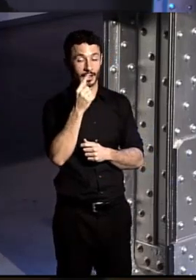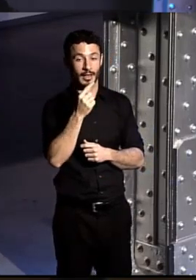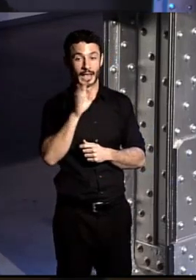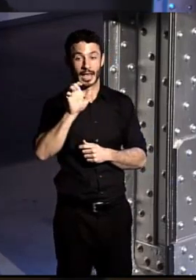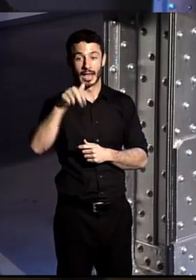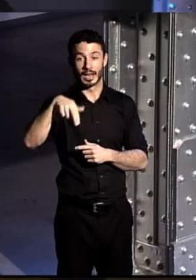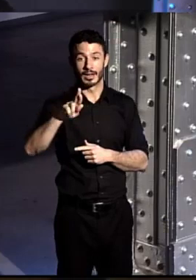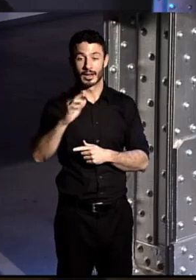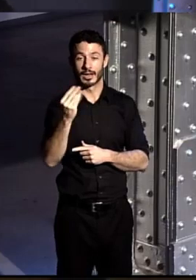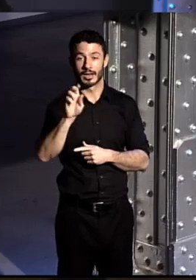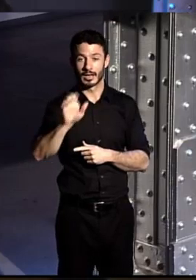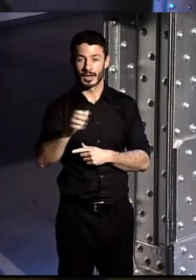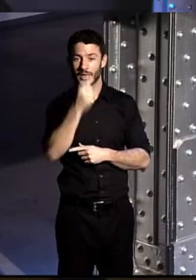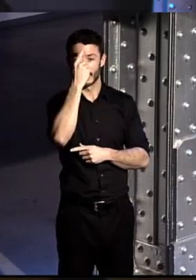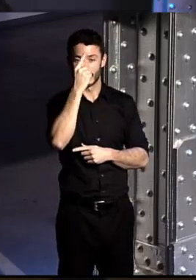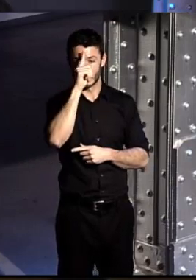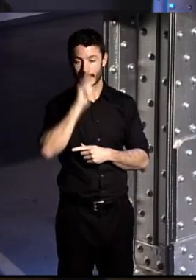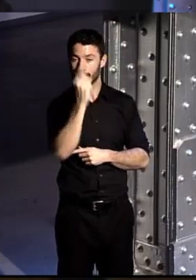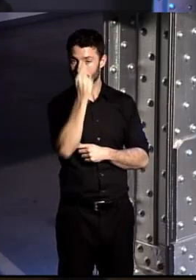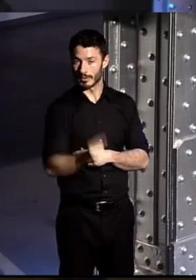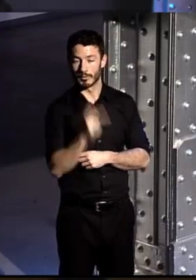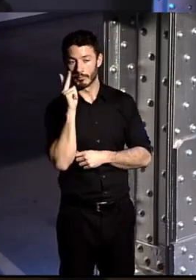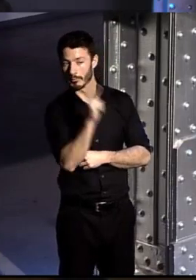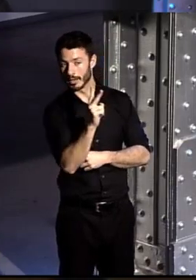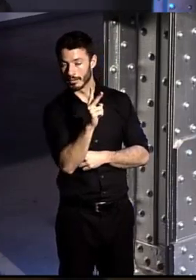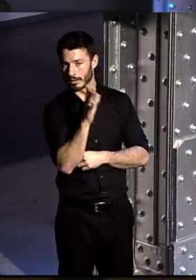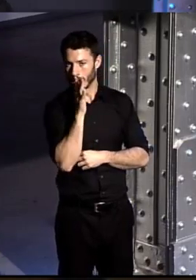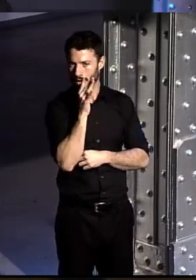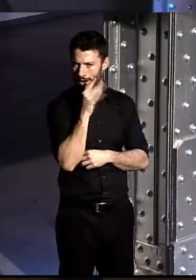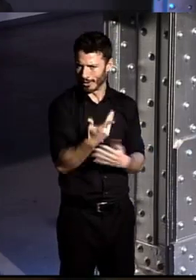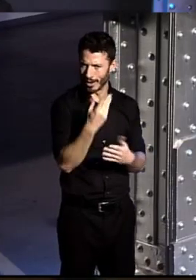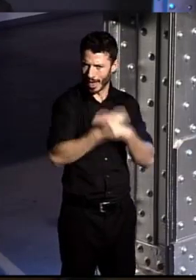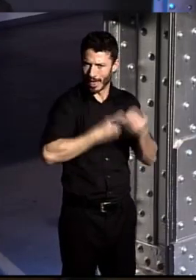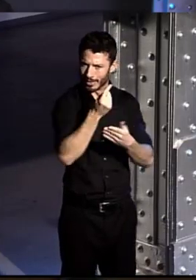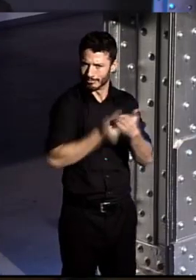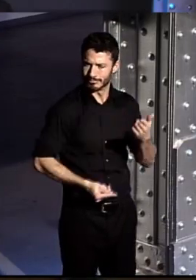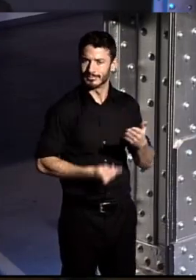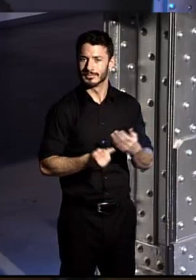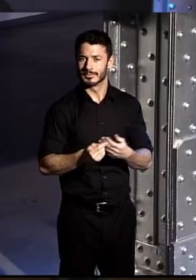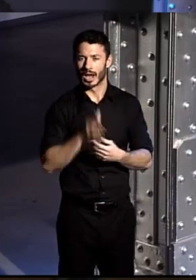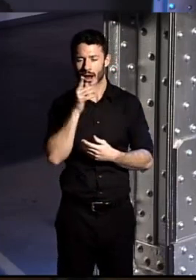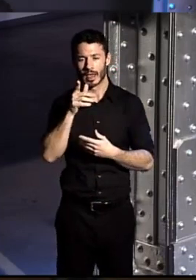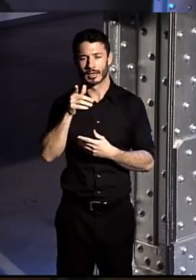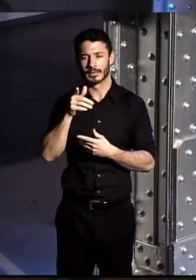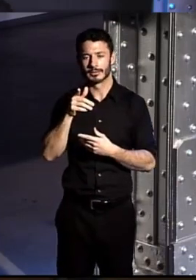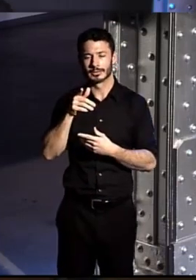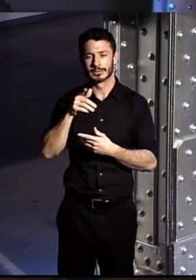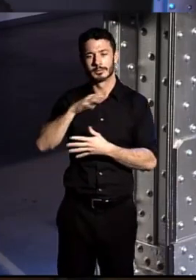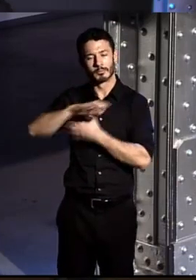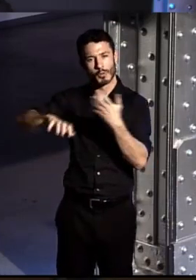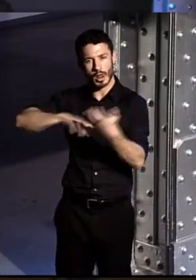haciendo aquí in situ. Otra de las preguntas de Twitter, entremos en terrenos de género espinosos.